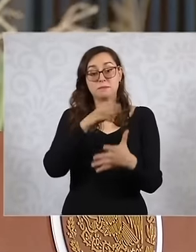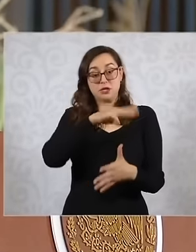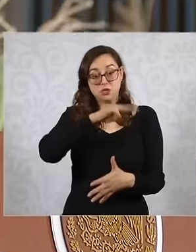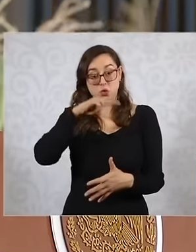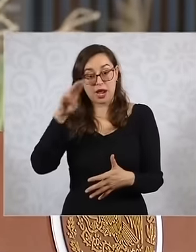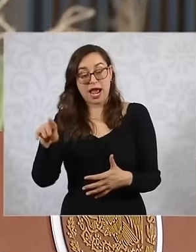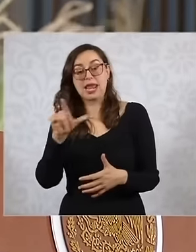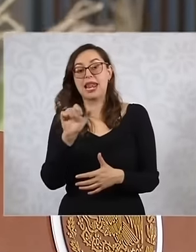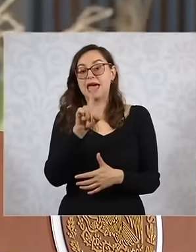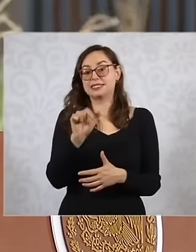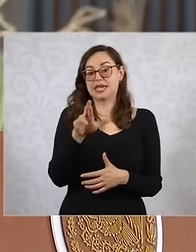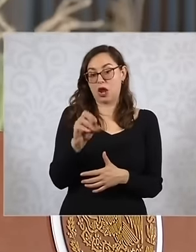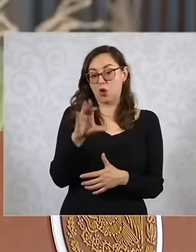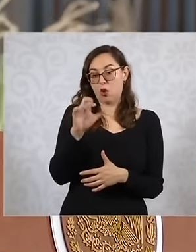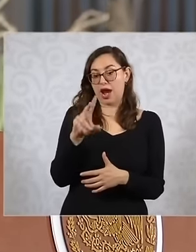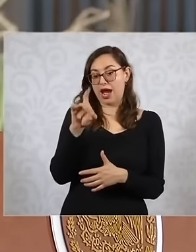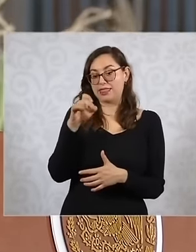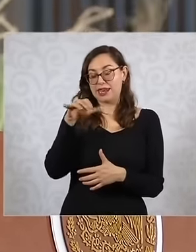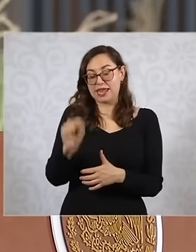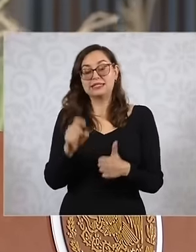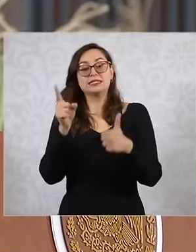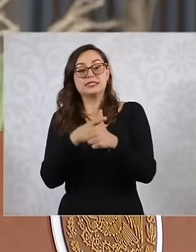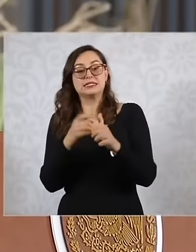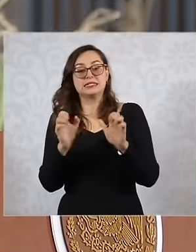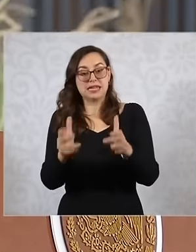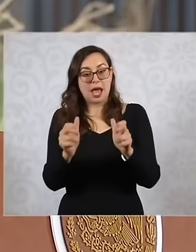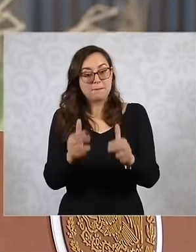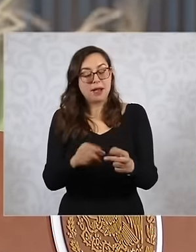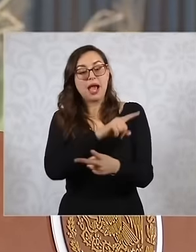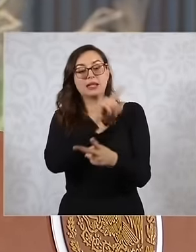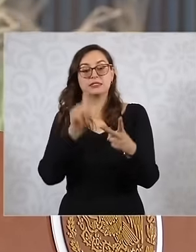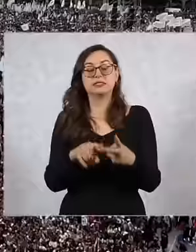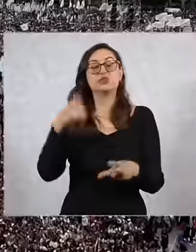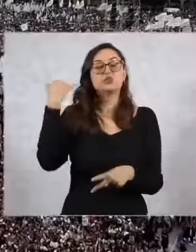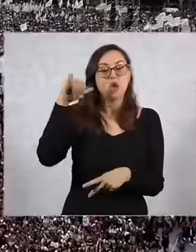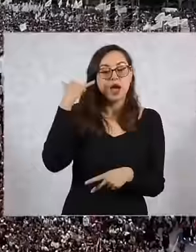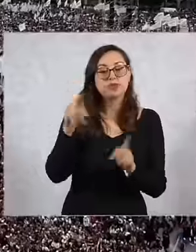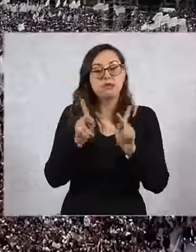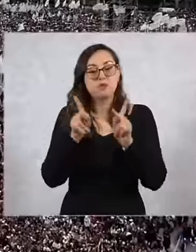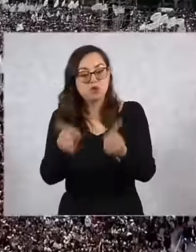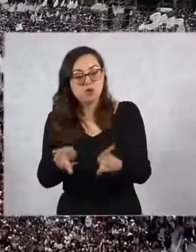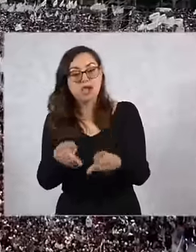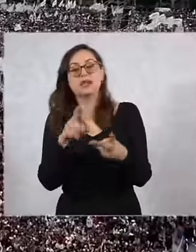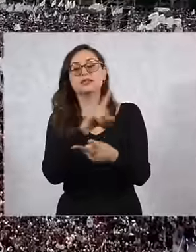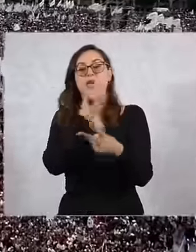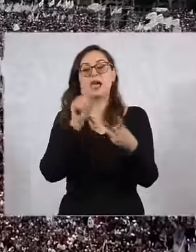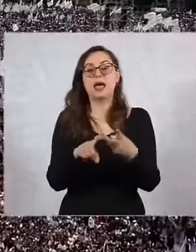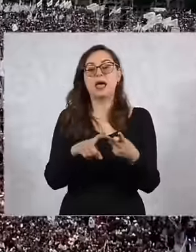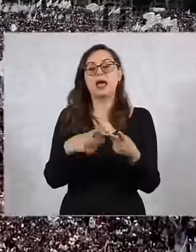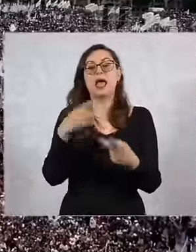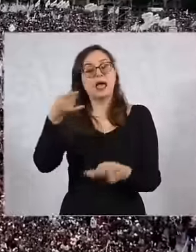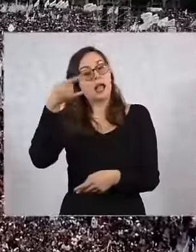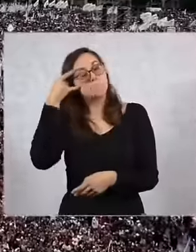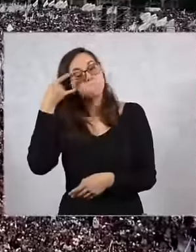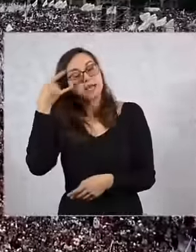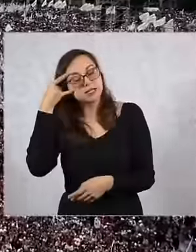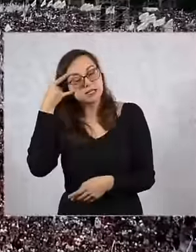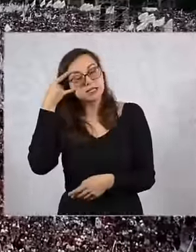Michoacán, Puerto Chiapas, Progreso, Yucatán, Ceiba Playa,